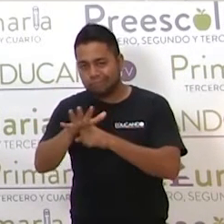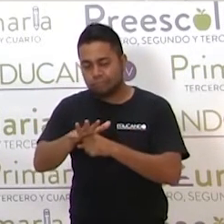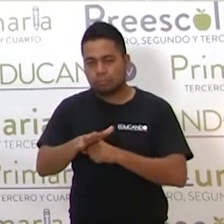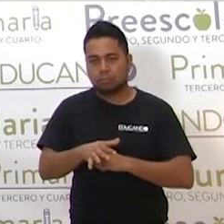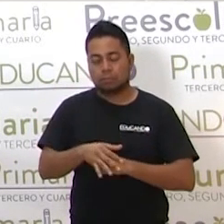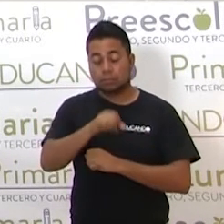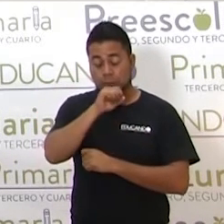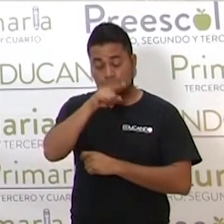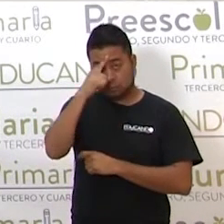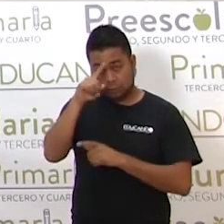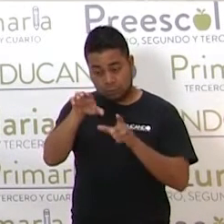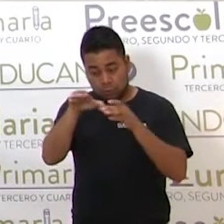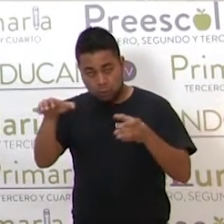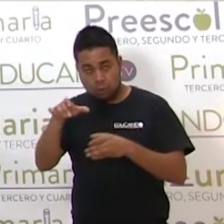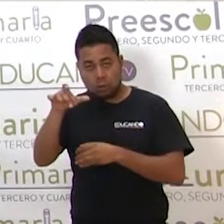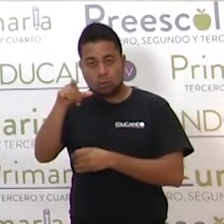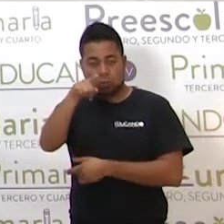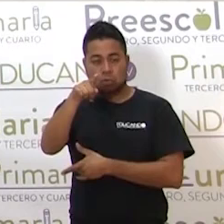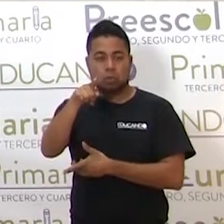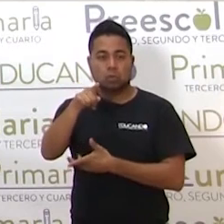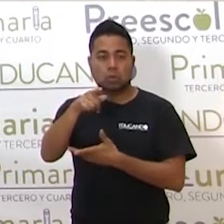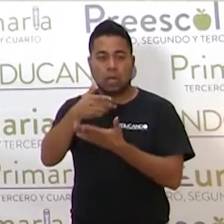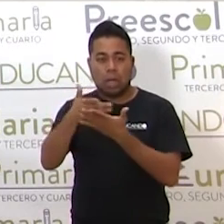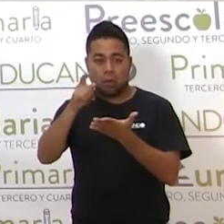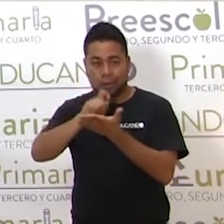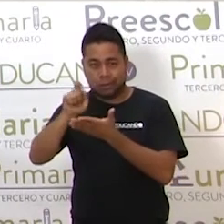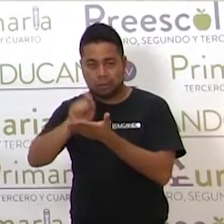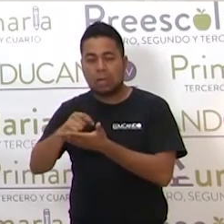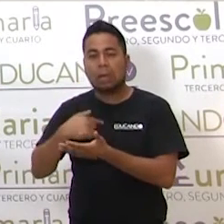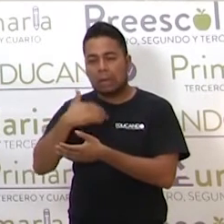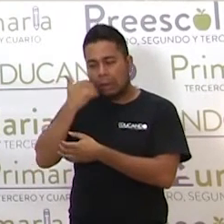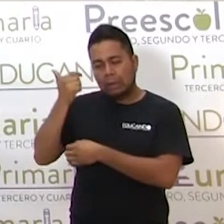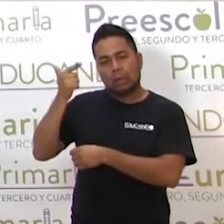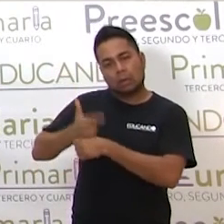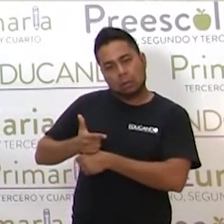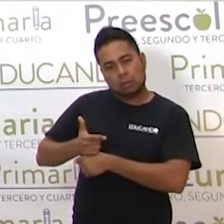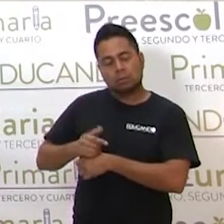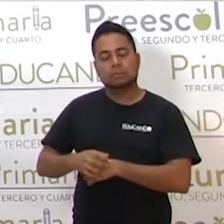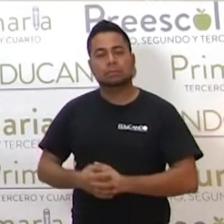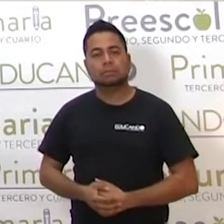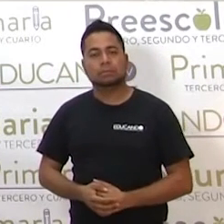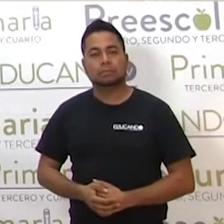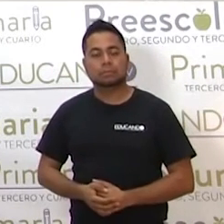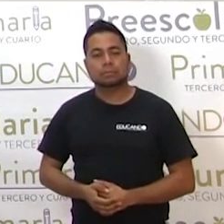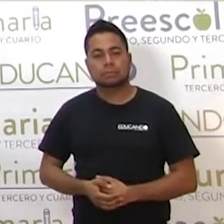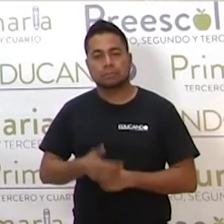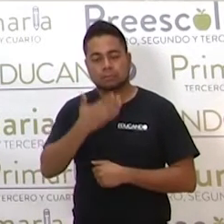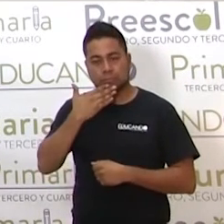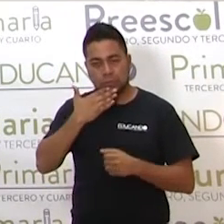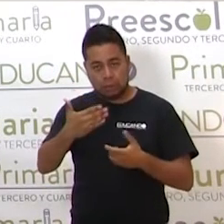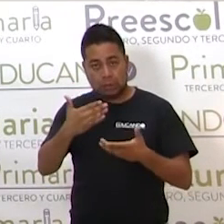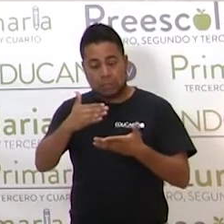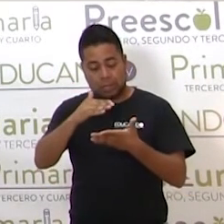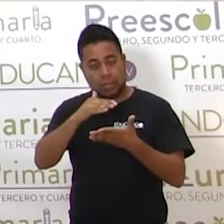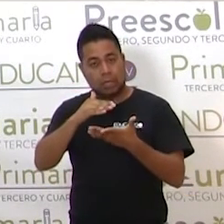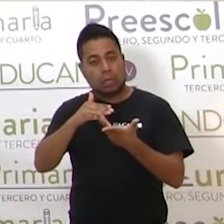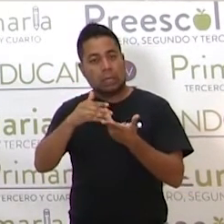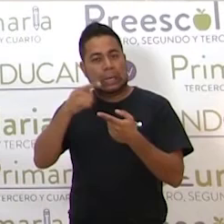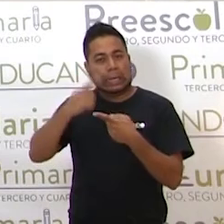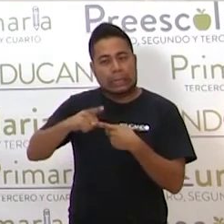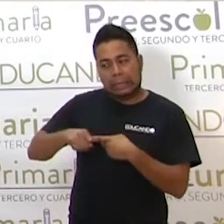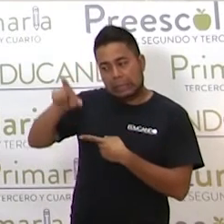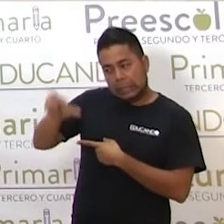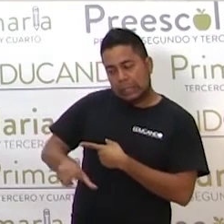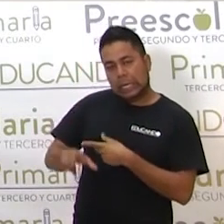en el cuento que ustedes están trabajando. Bien, el narrador, ¿qué es el narrador o quién es el